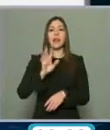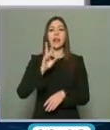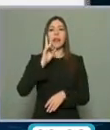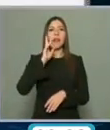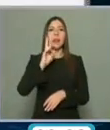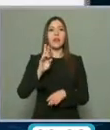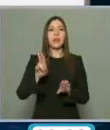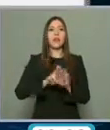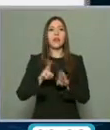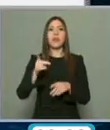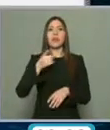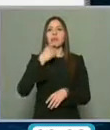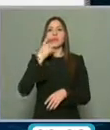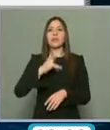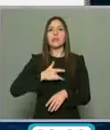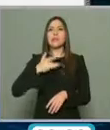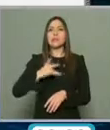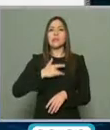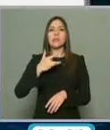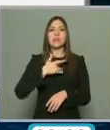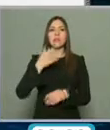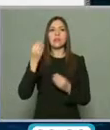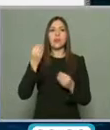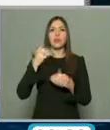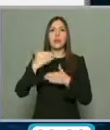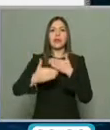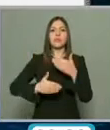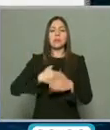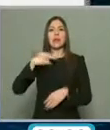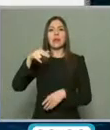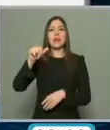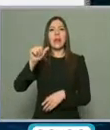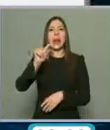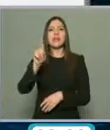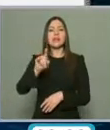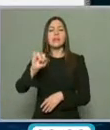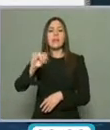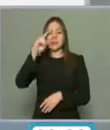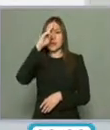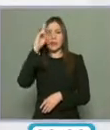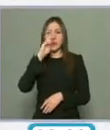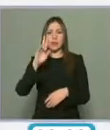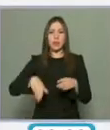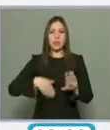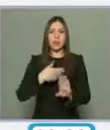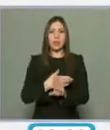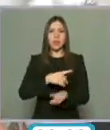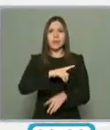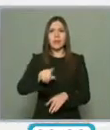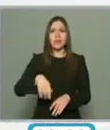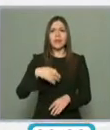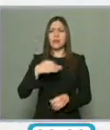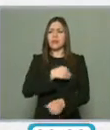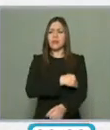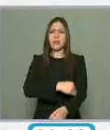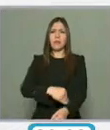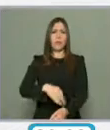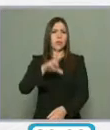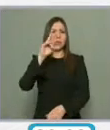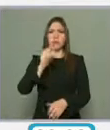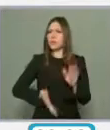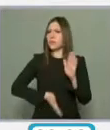el avance del nazismo, aunque nunca está claro cuánto podían percibir. La familia decía, no nos vamos a ir de Alemania,